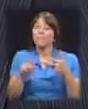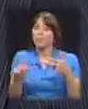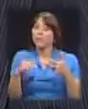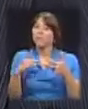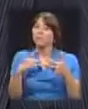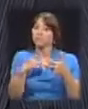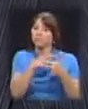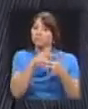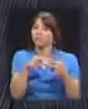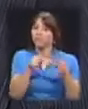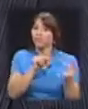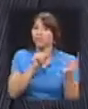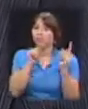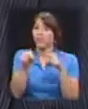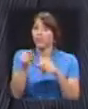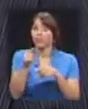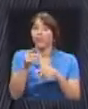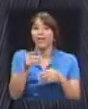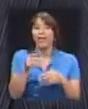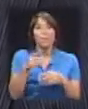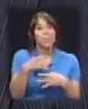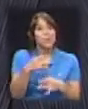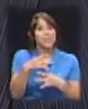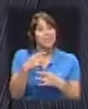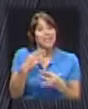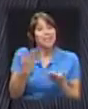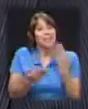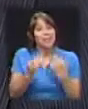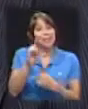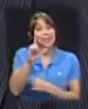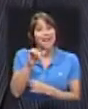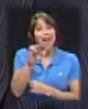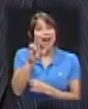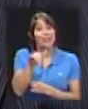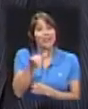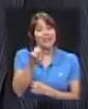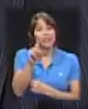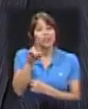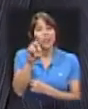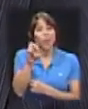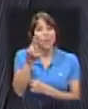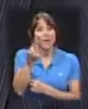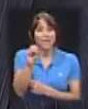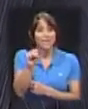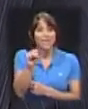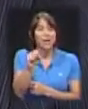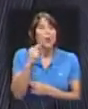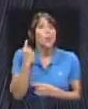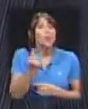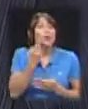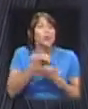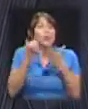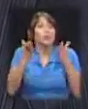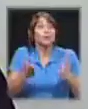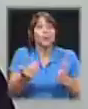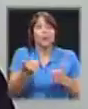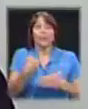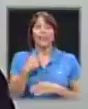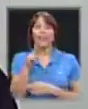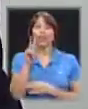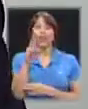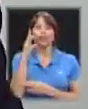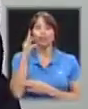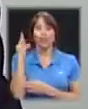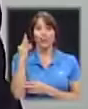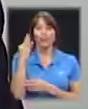interesante que Larry Summers debe ser el único economista que tiene dos tíos que han sido premio Nobel de Economía. Pues